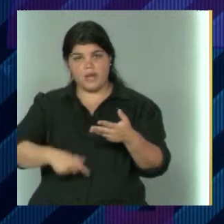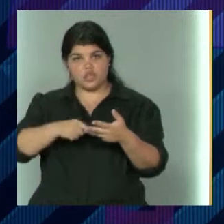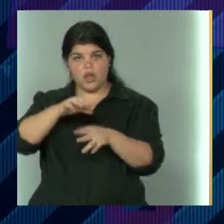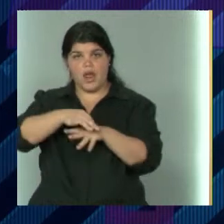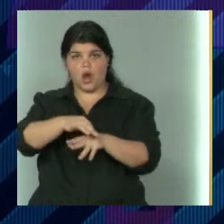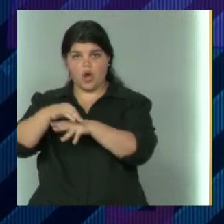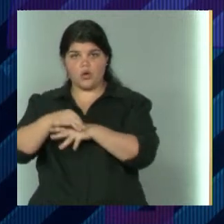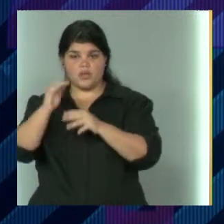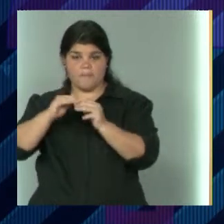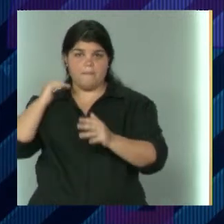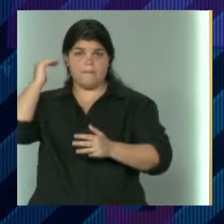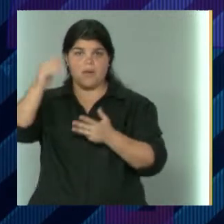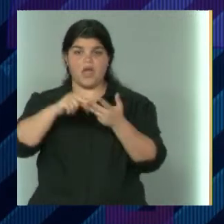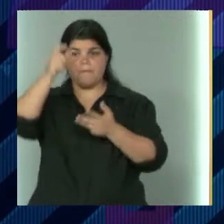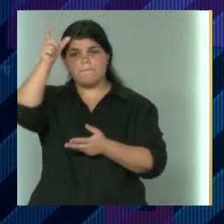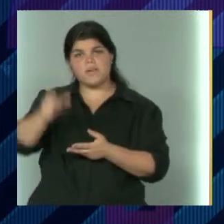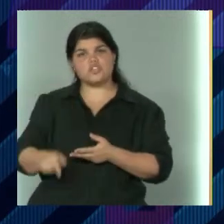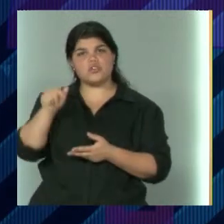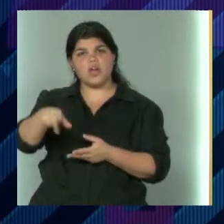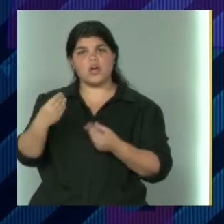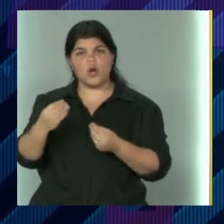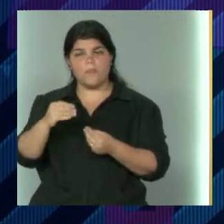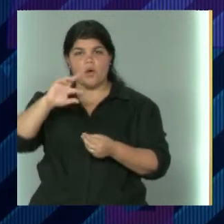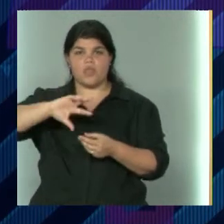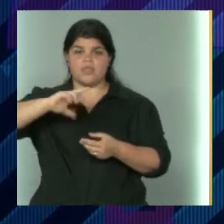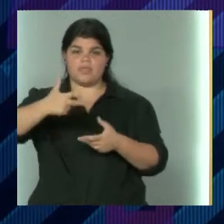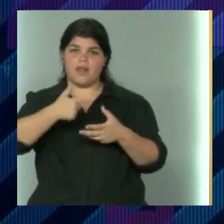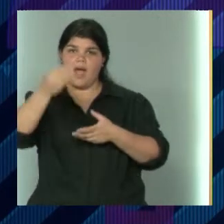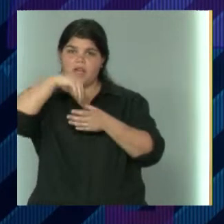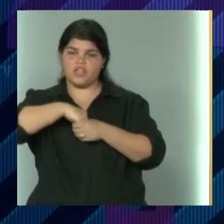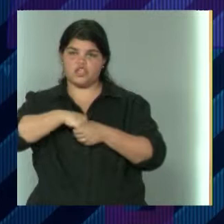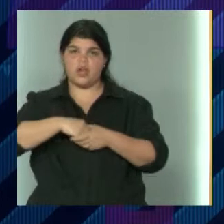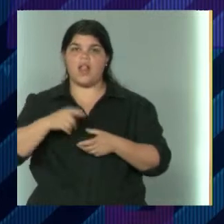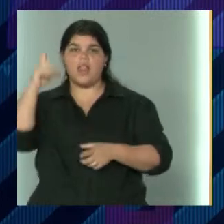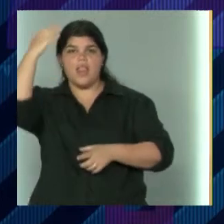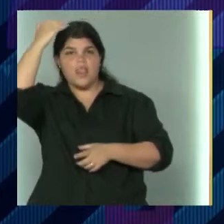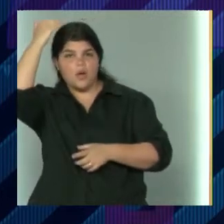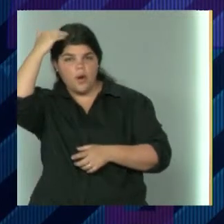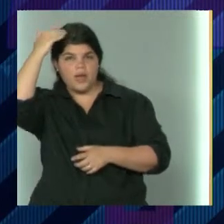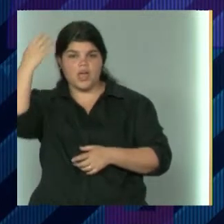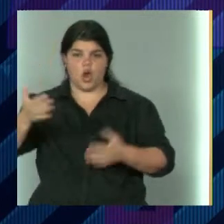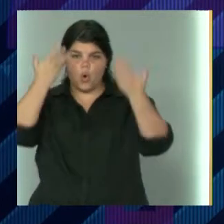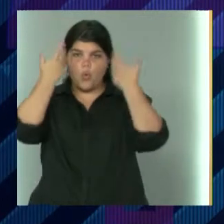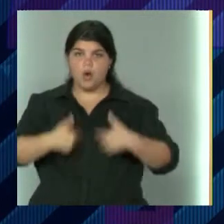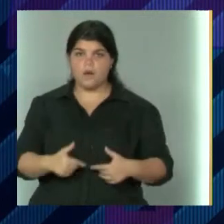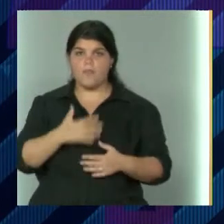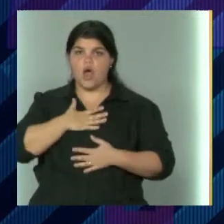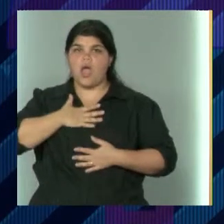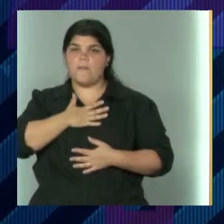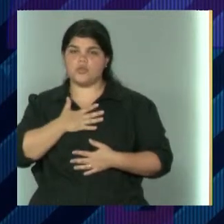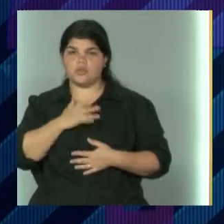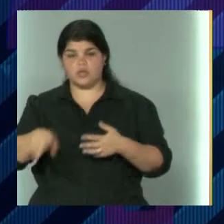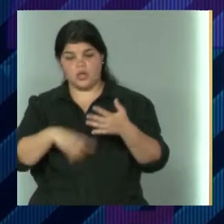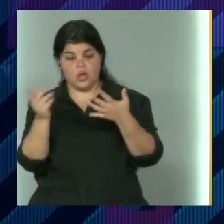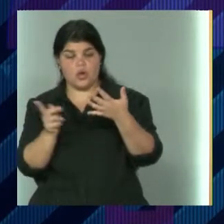se considera al individuo como una trilogía entre lenguaje, cuerpo y emociones. Y como bien mencionaba Fer, neurocoaching 4D,